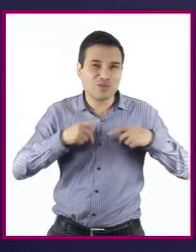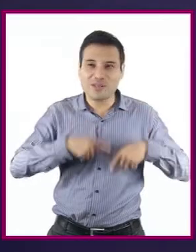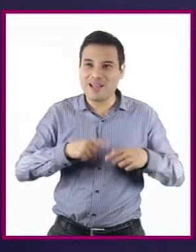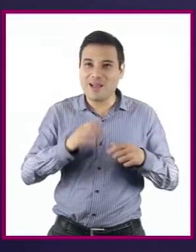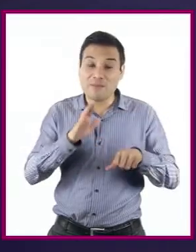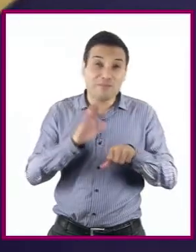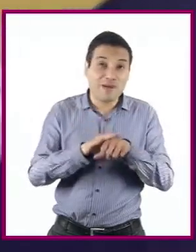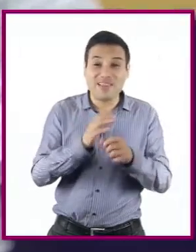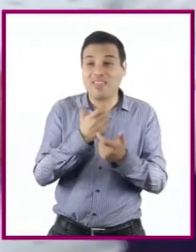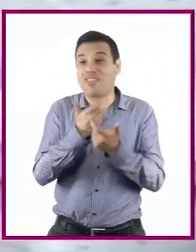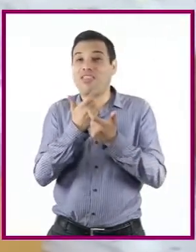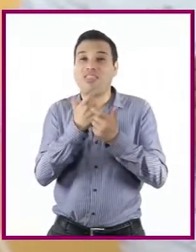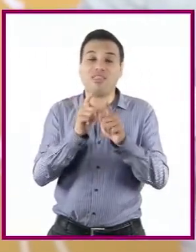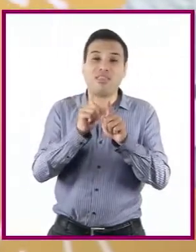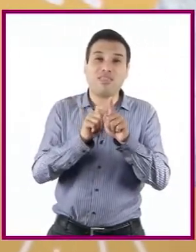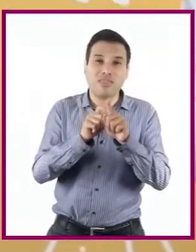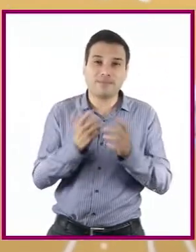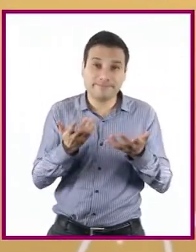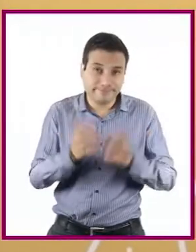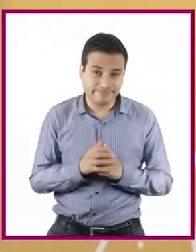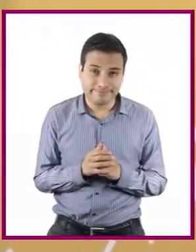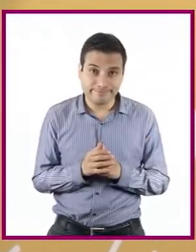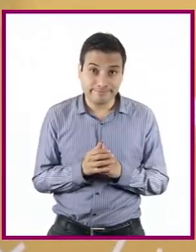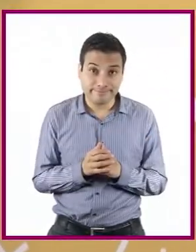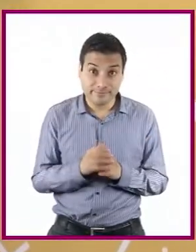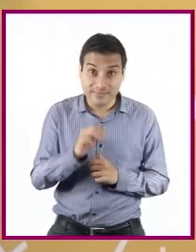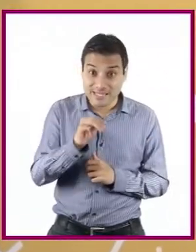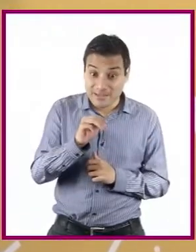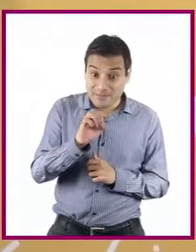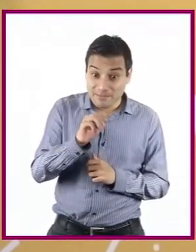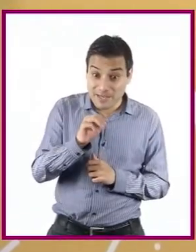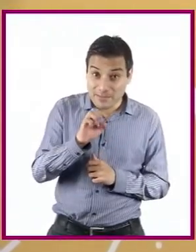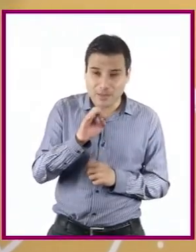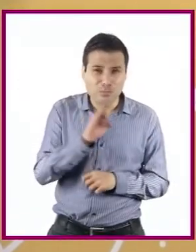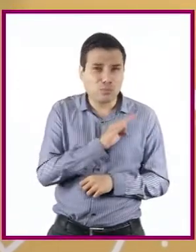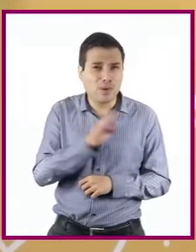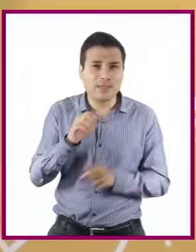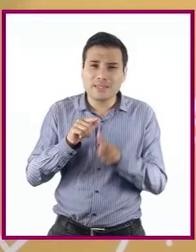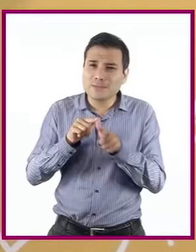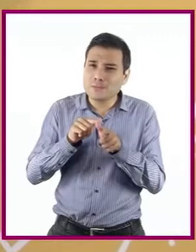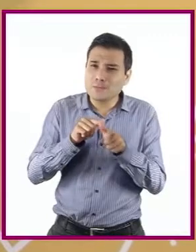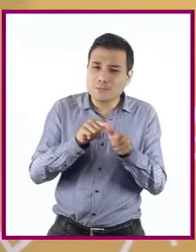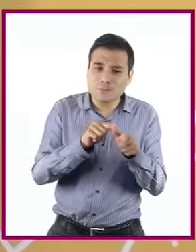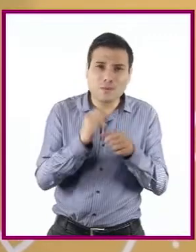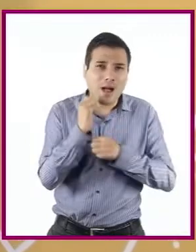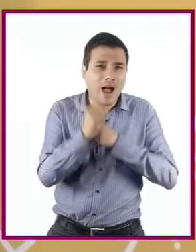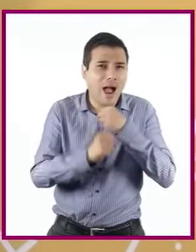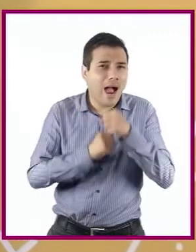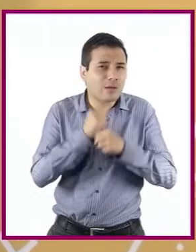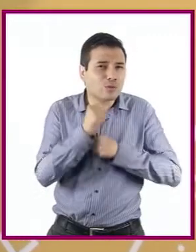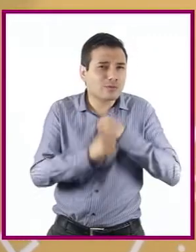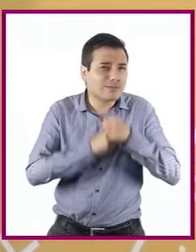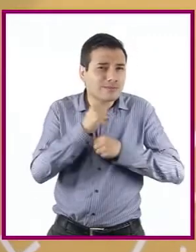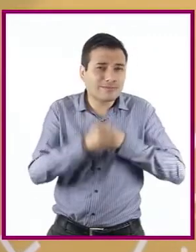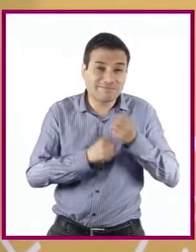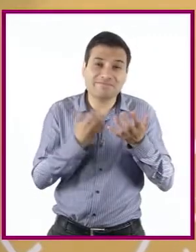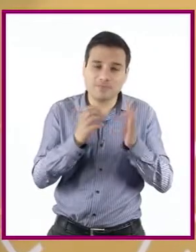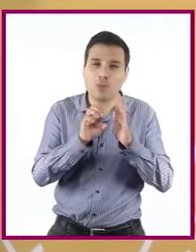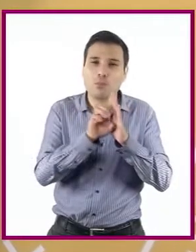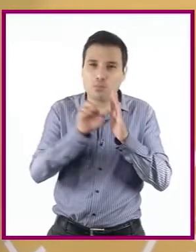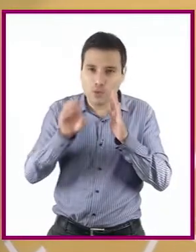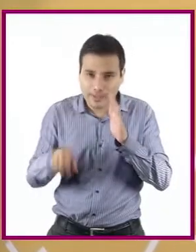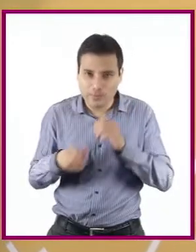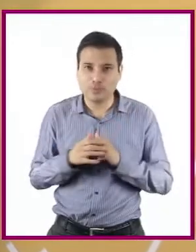mayor. Además, este material puede permanecer mucho tiempo en las redes, por lo que el daño puede ser prolongado. Por ejemplo,